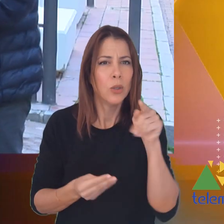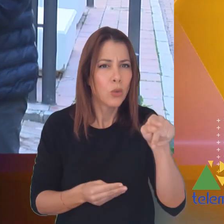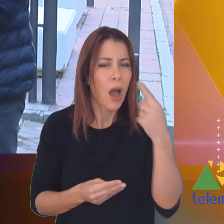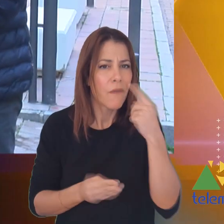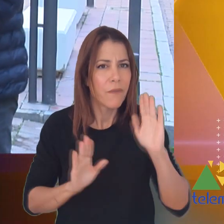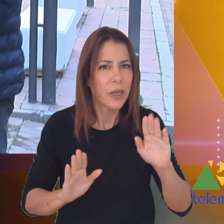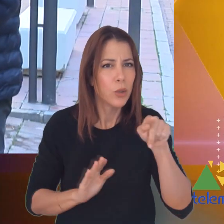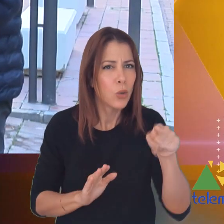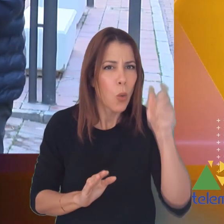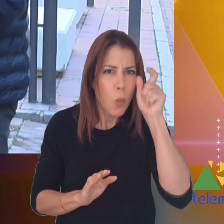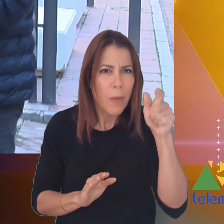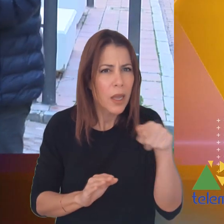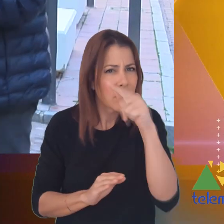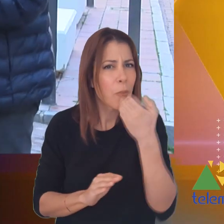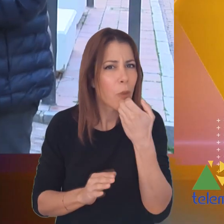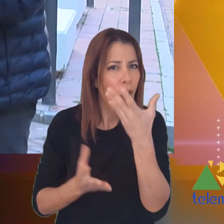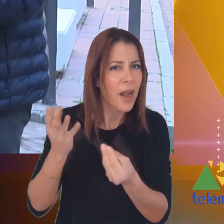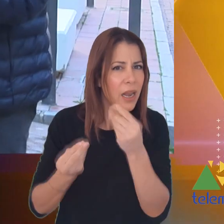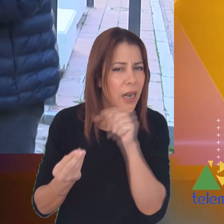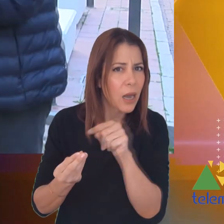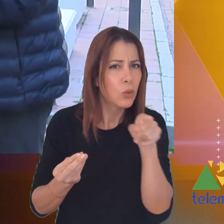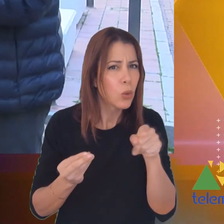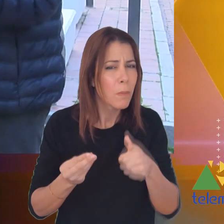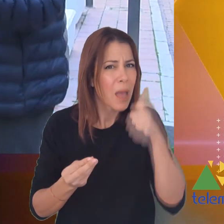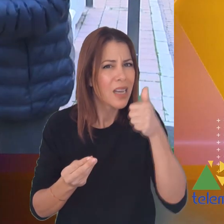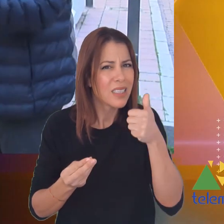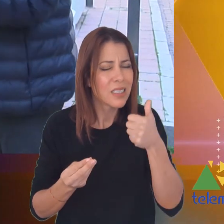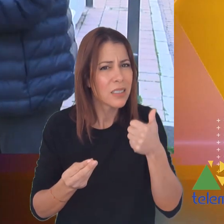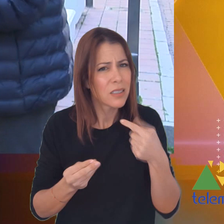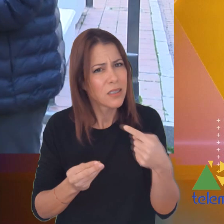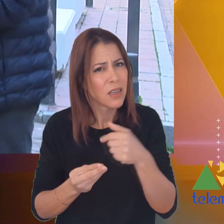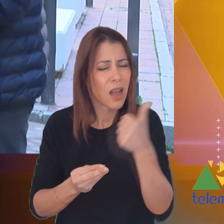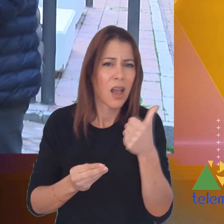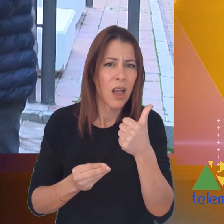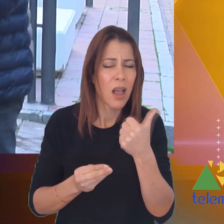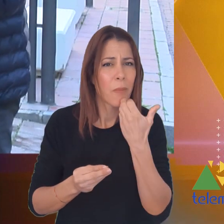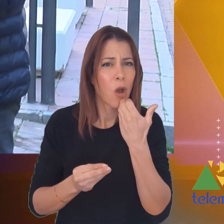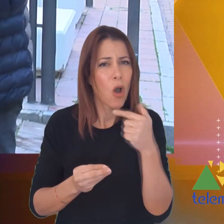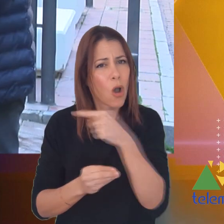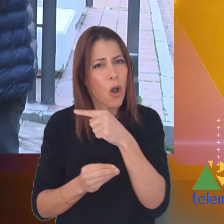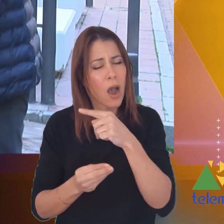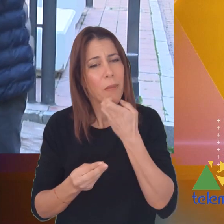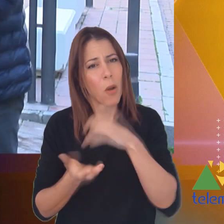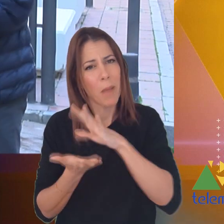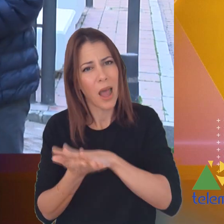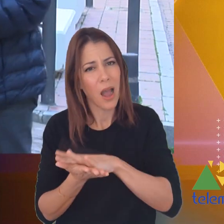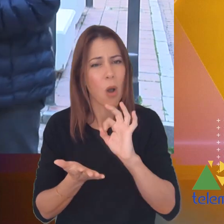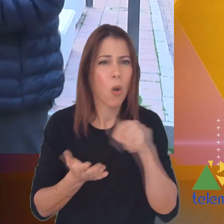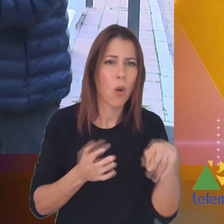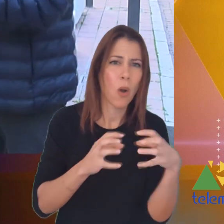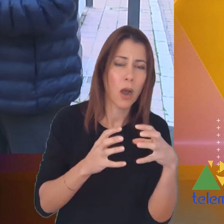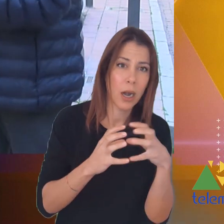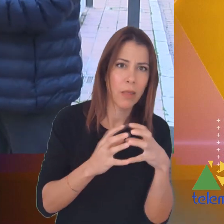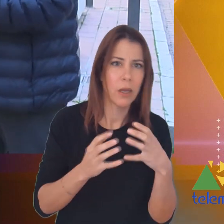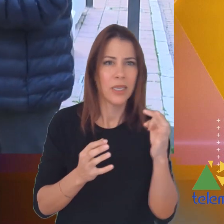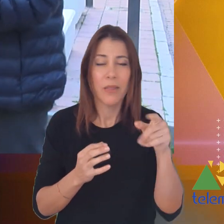es del pueblo de Nerja, ¿a usted qué va más, para Almería o para Málaga, no? O, perdón, para Málaga o para Granada. Y tenían